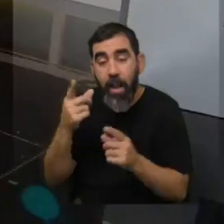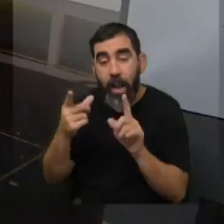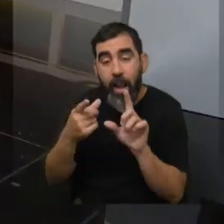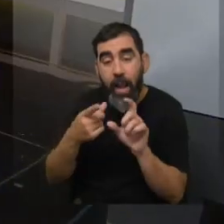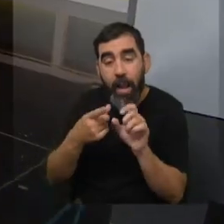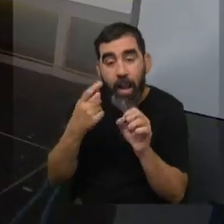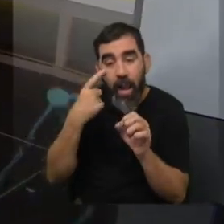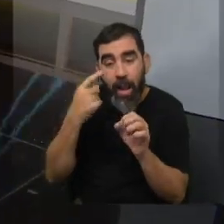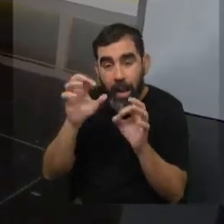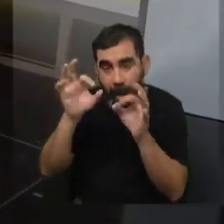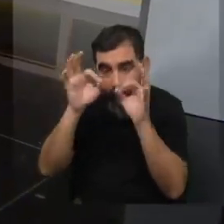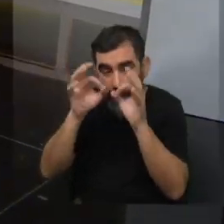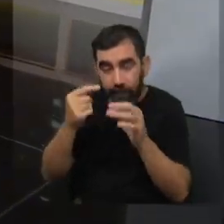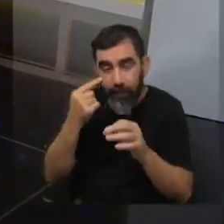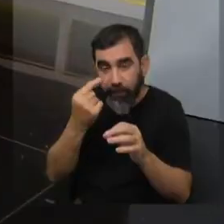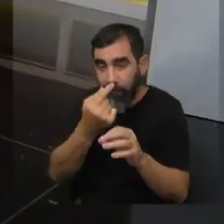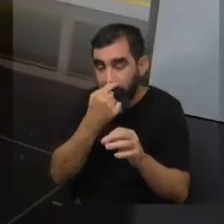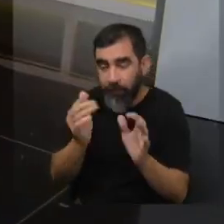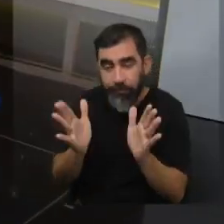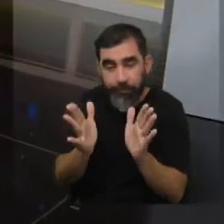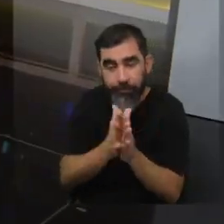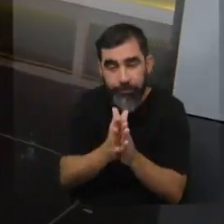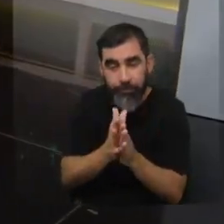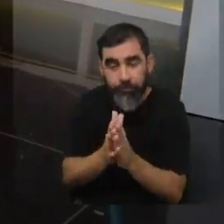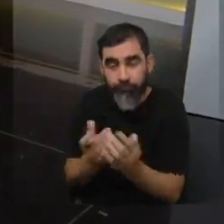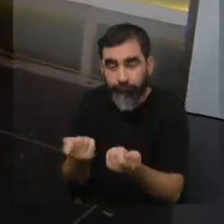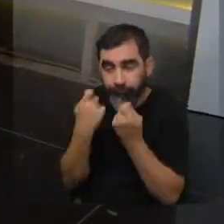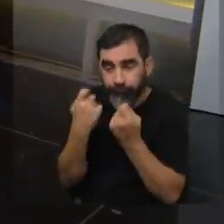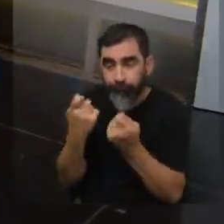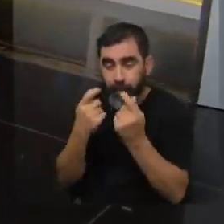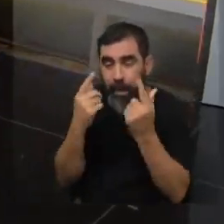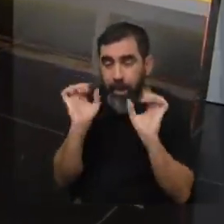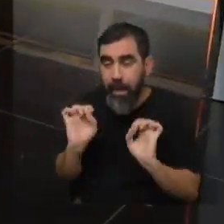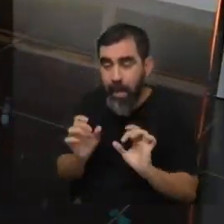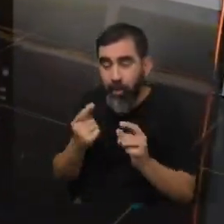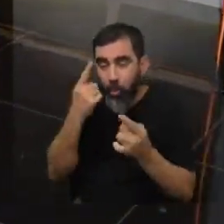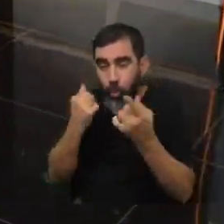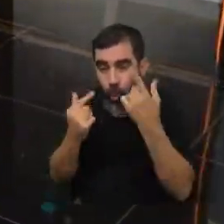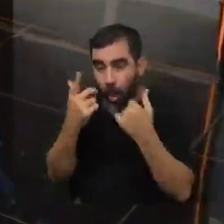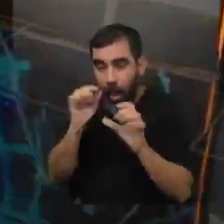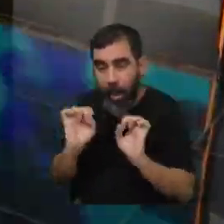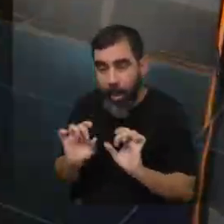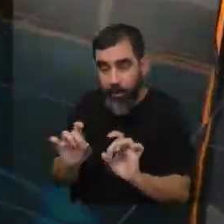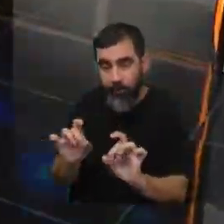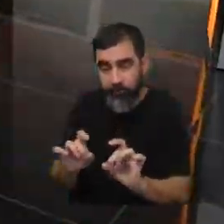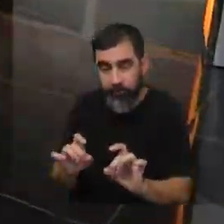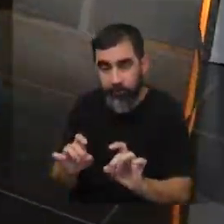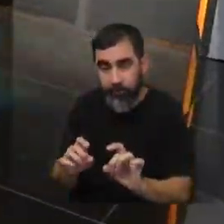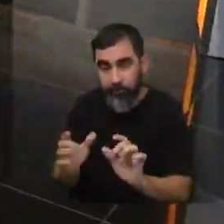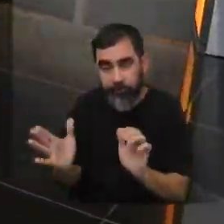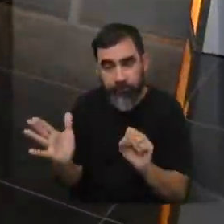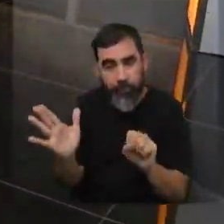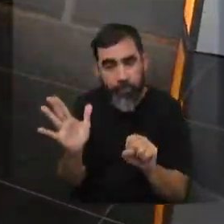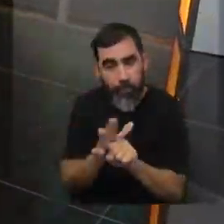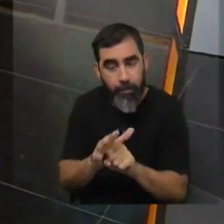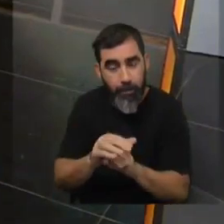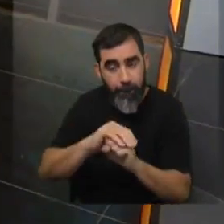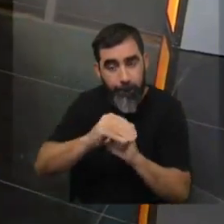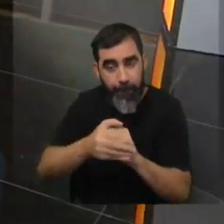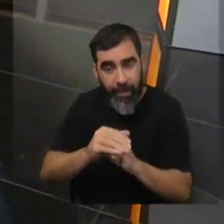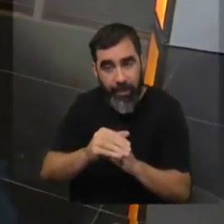blando como que se prende más en el ojo porque consume toda la lágrima natural de la persona. Entonces se adhiere más al ojo y justamente